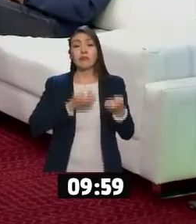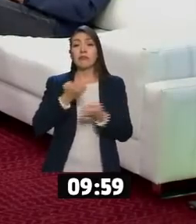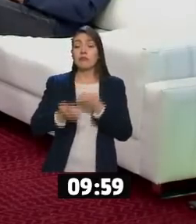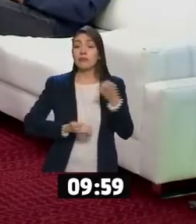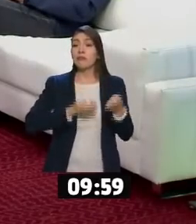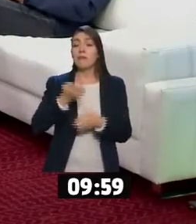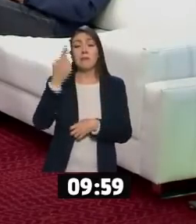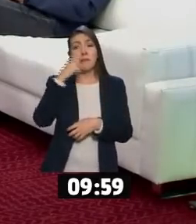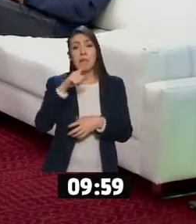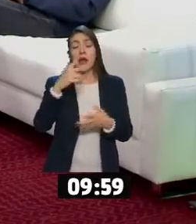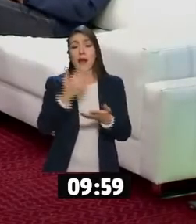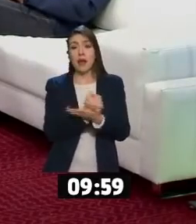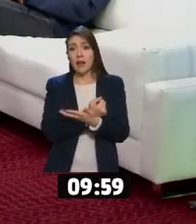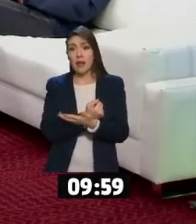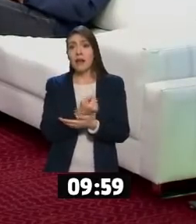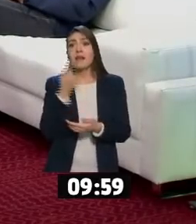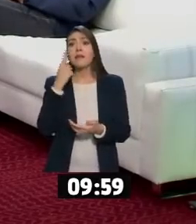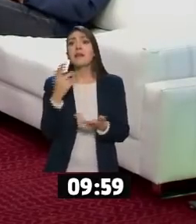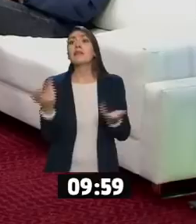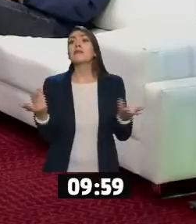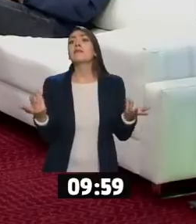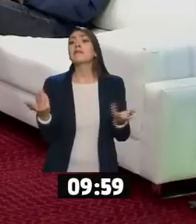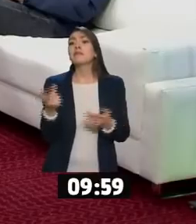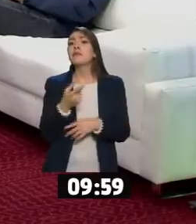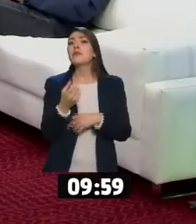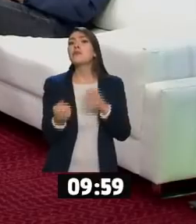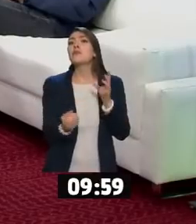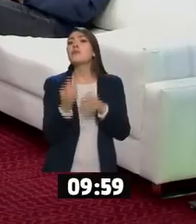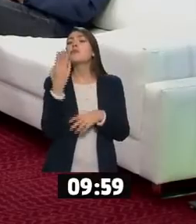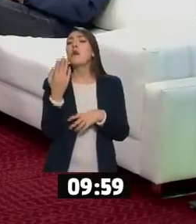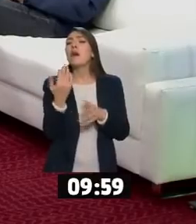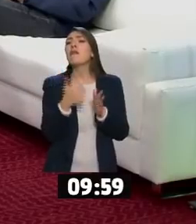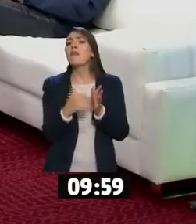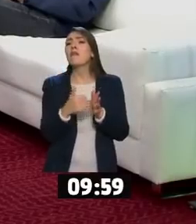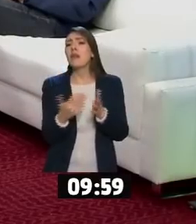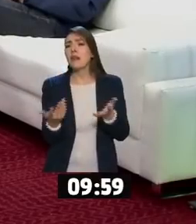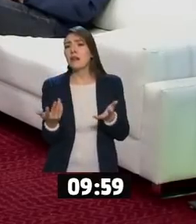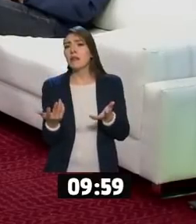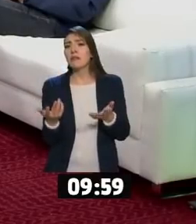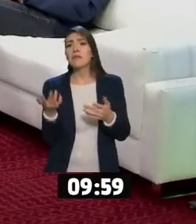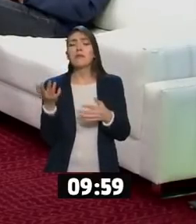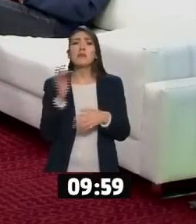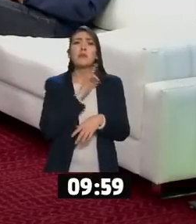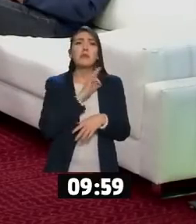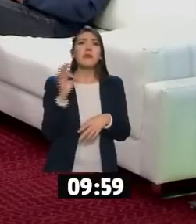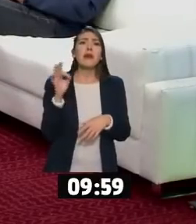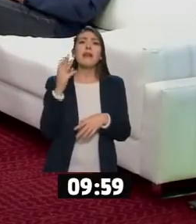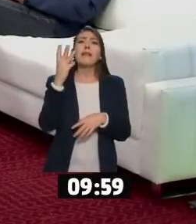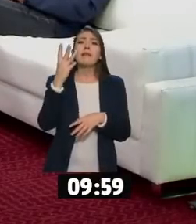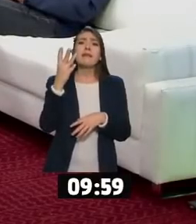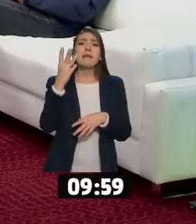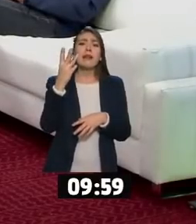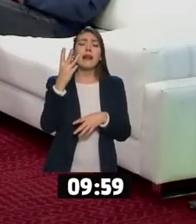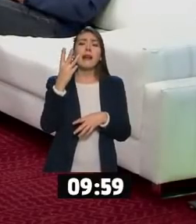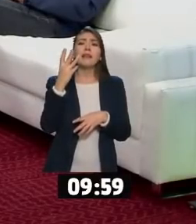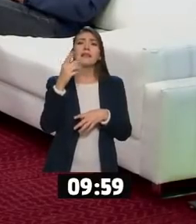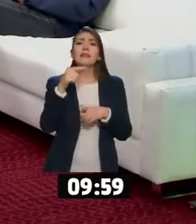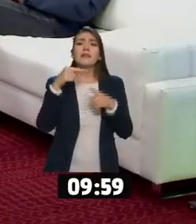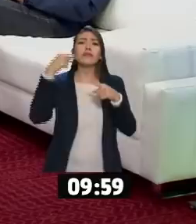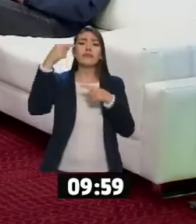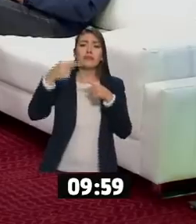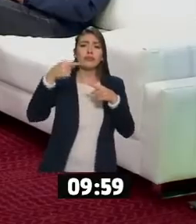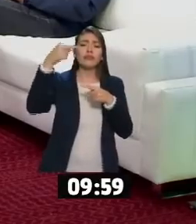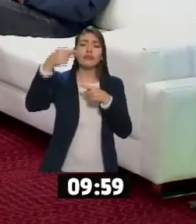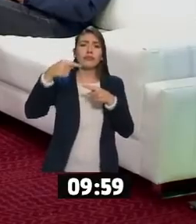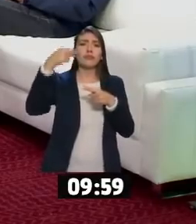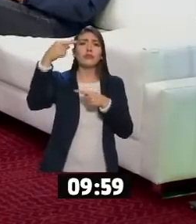falta, porque pues ¿cuántos le quedan? ¿Cuántos Juegos Olímpicos? Pues por lo menos le quedan otros 3 ciclos. Sí, 12 años más. 12 años, estamos